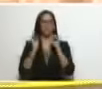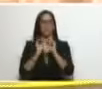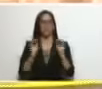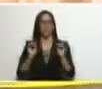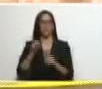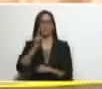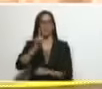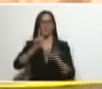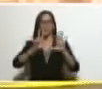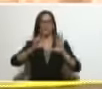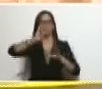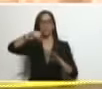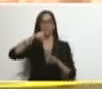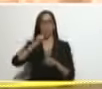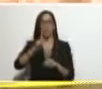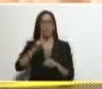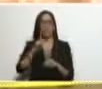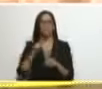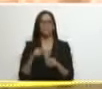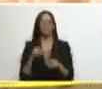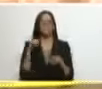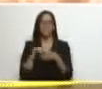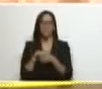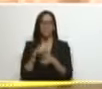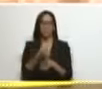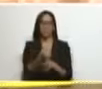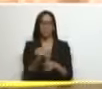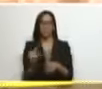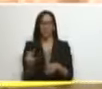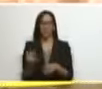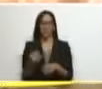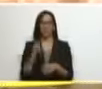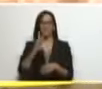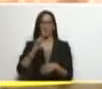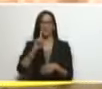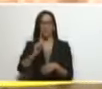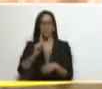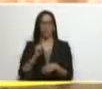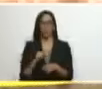julio, será la elección número 31.